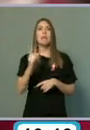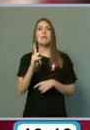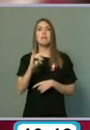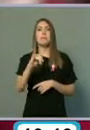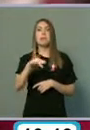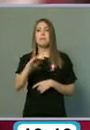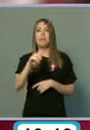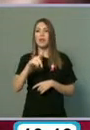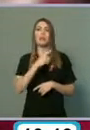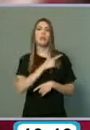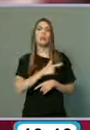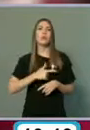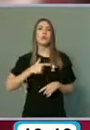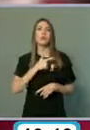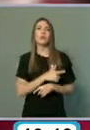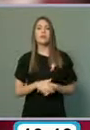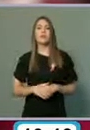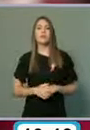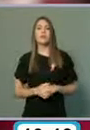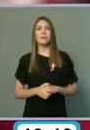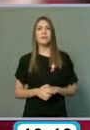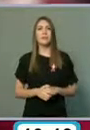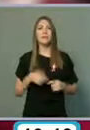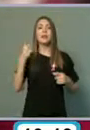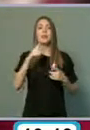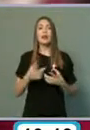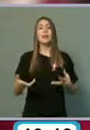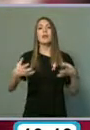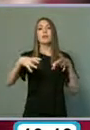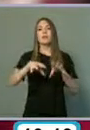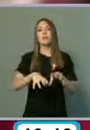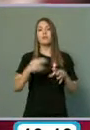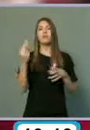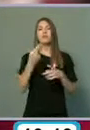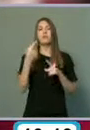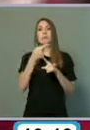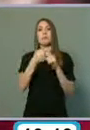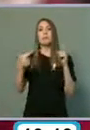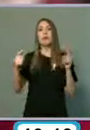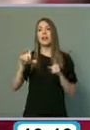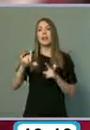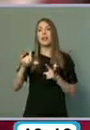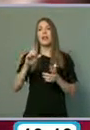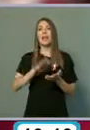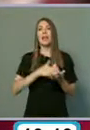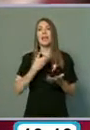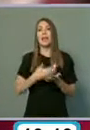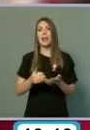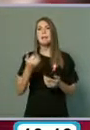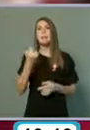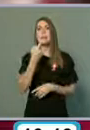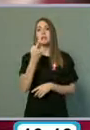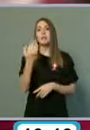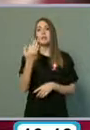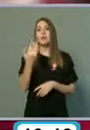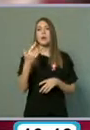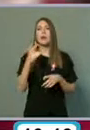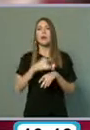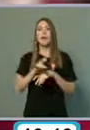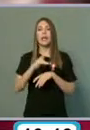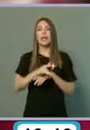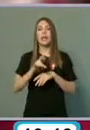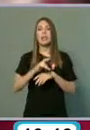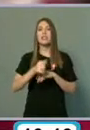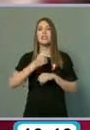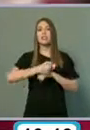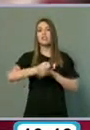al gusto. Y por supuesto para servir necesitamos media taza de crema, 150 gramos de queso fresco